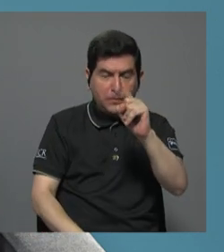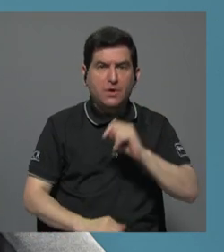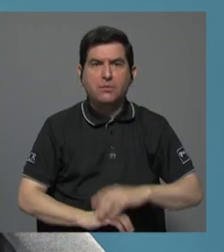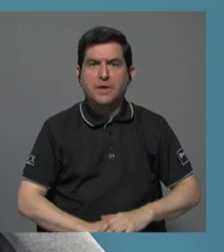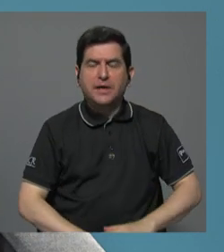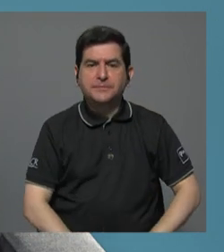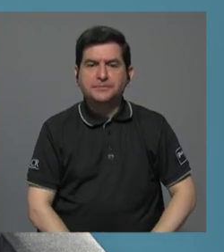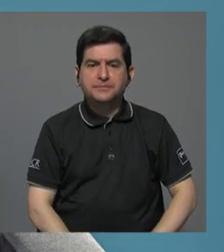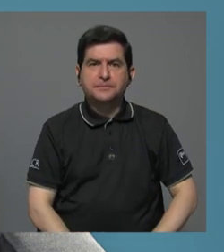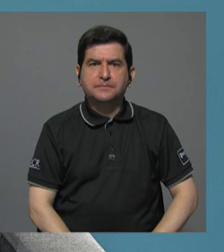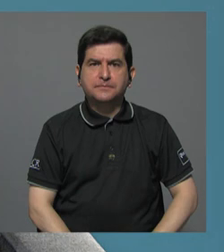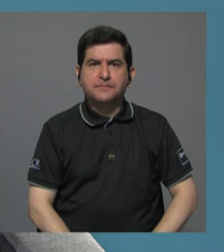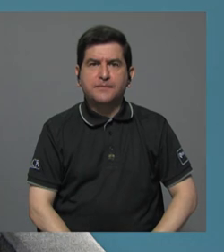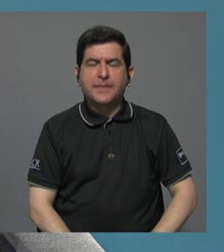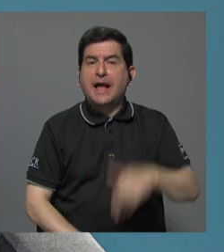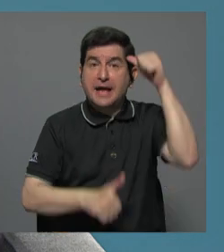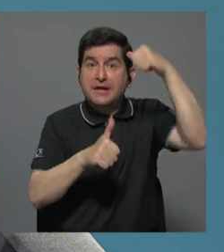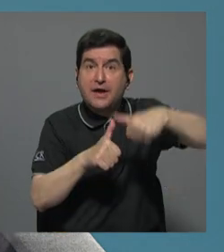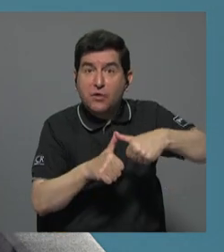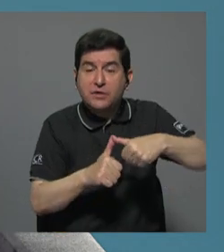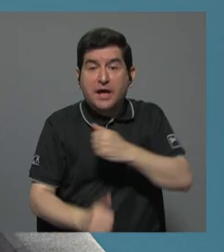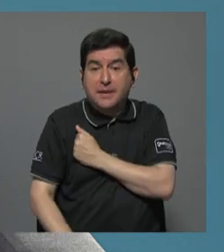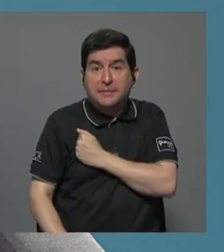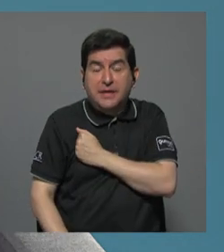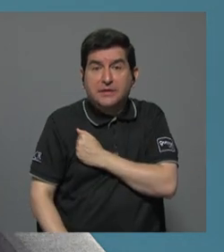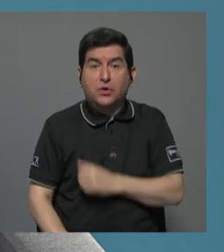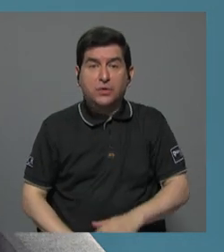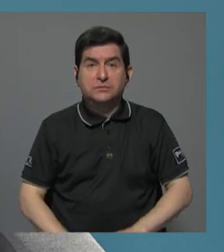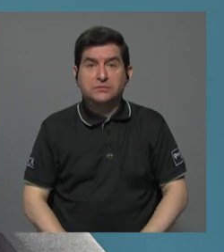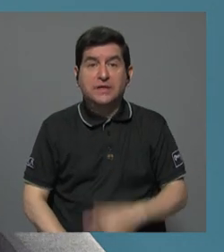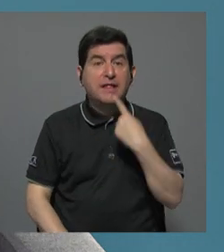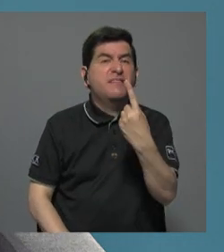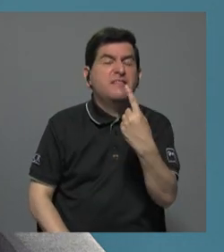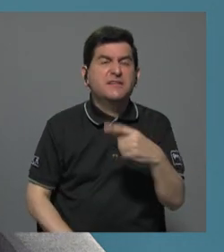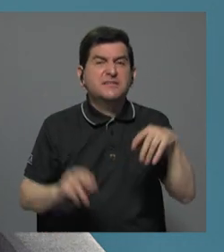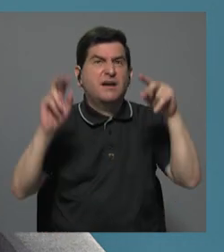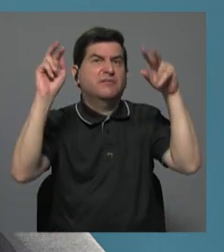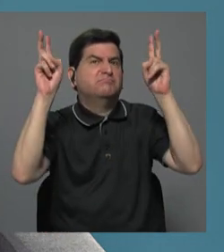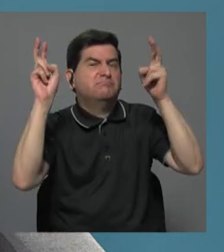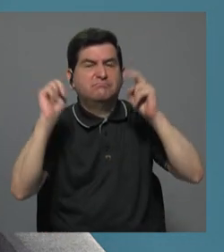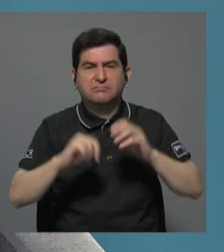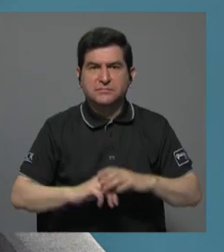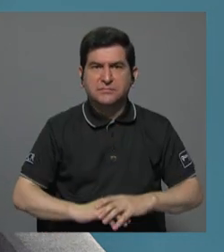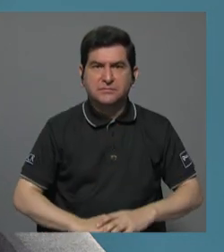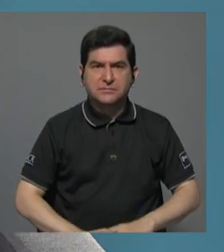bueno lo que recordemos que el perdón si dice algo así como